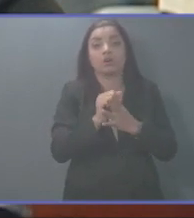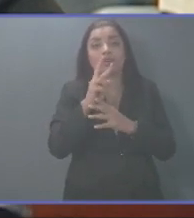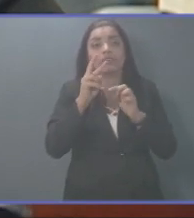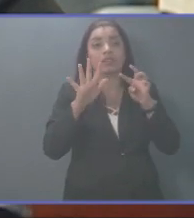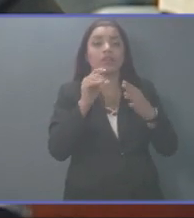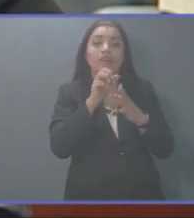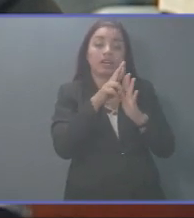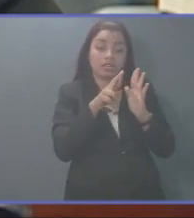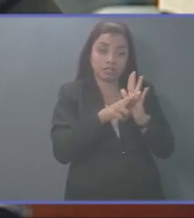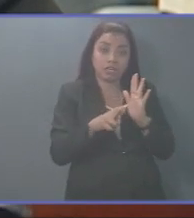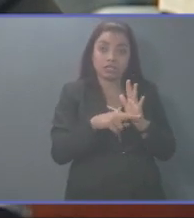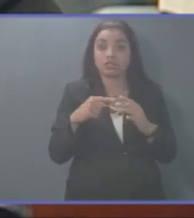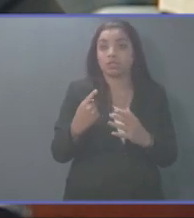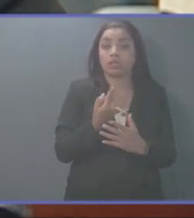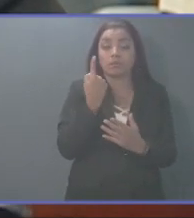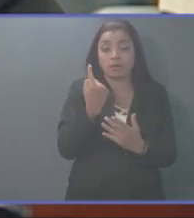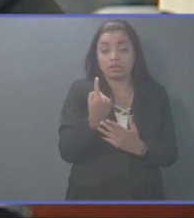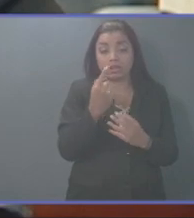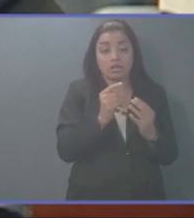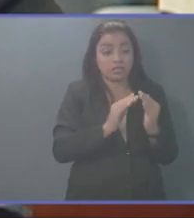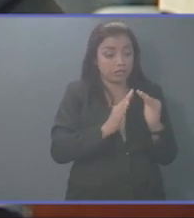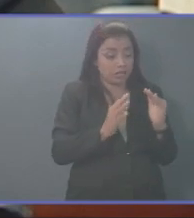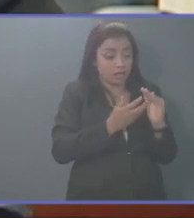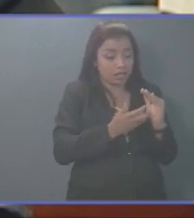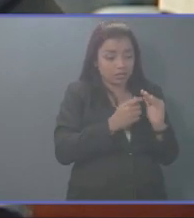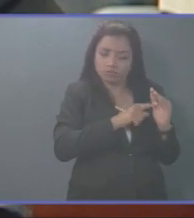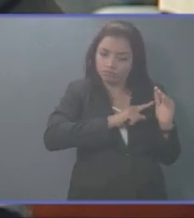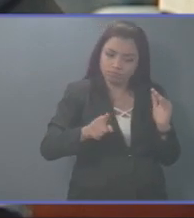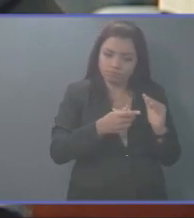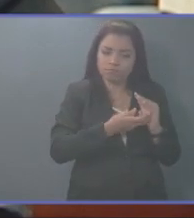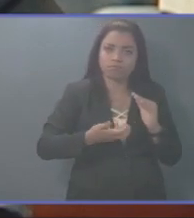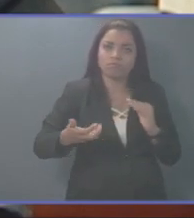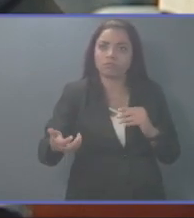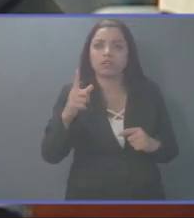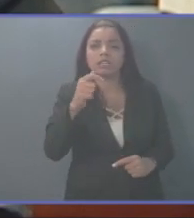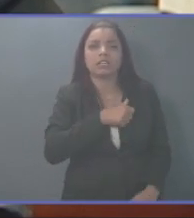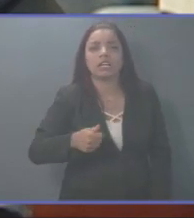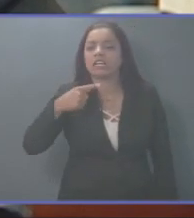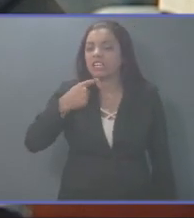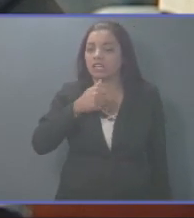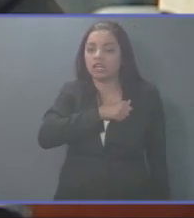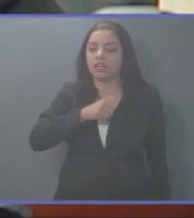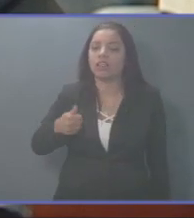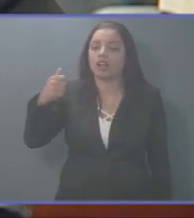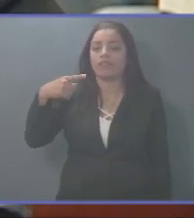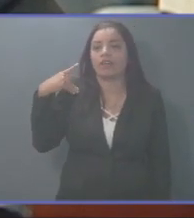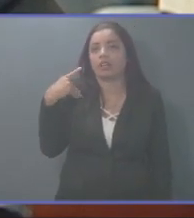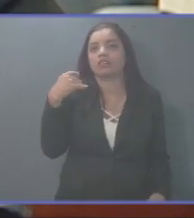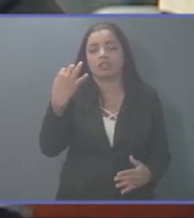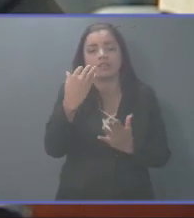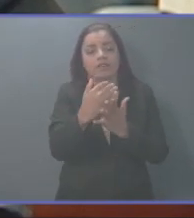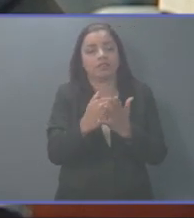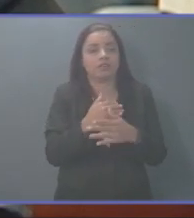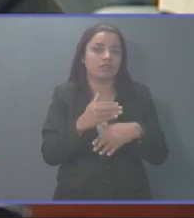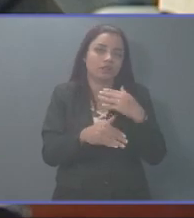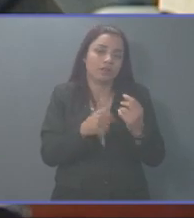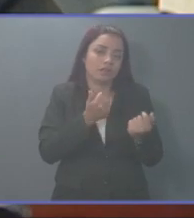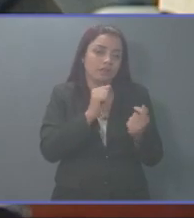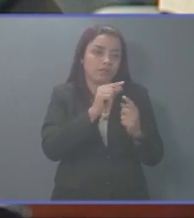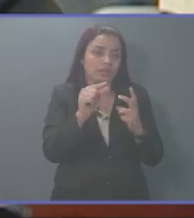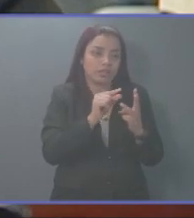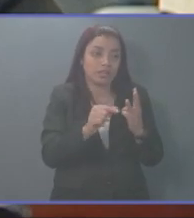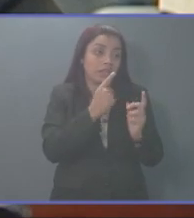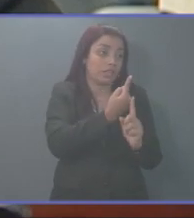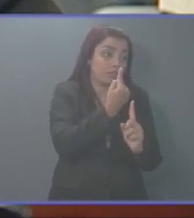el registro único de personas en condición de desplazamiento forzado interno a cargo de la dirección, el cual deberá contener como mínimo A, los casos de desplazamiento forzados